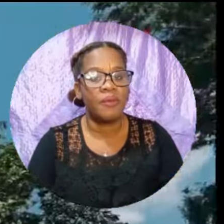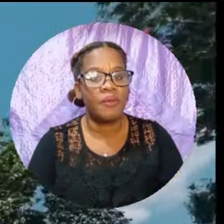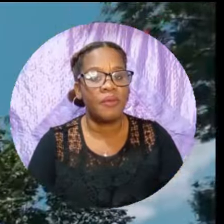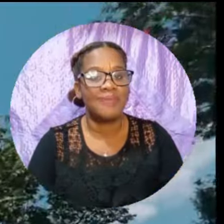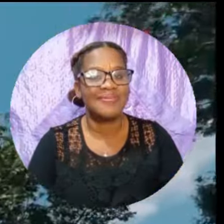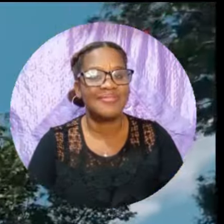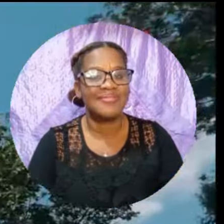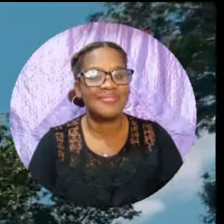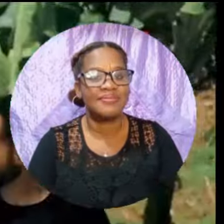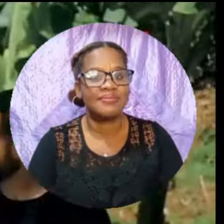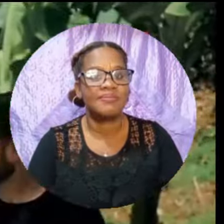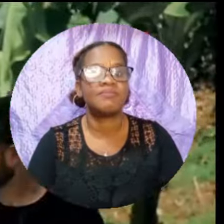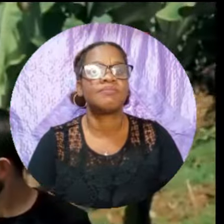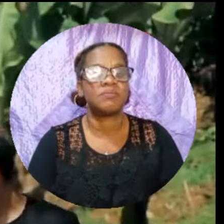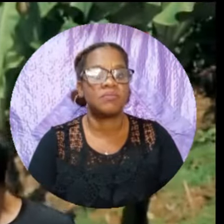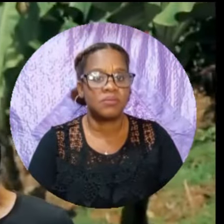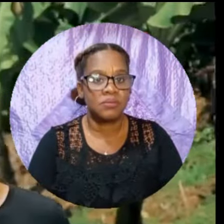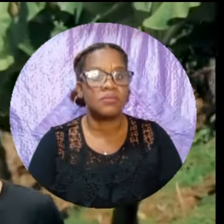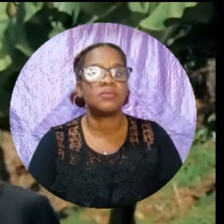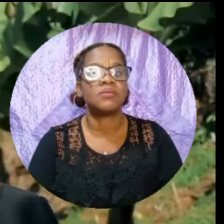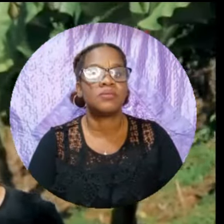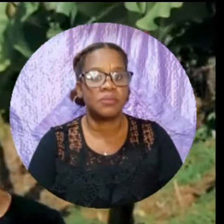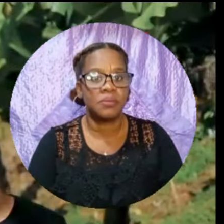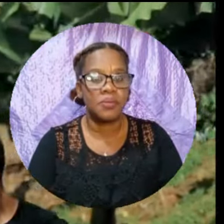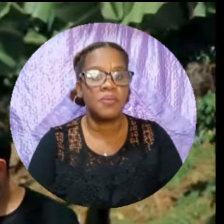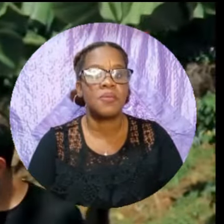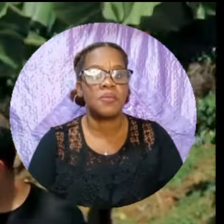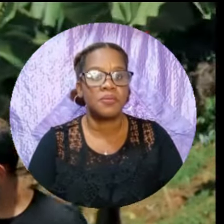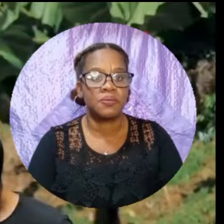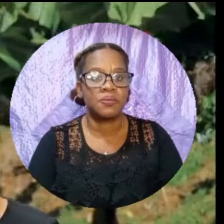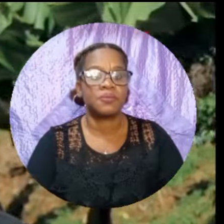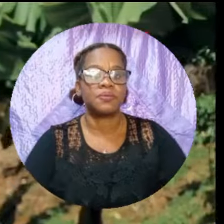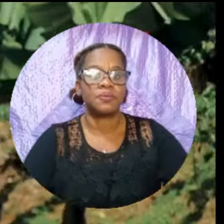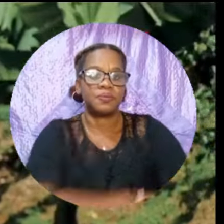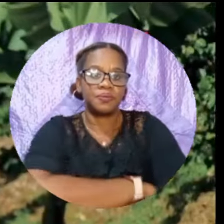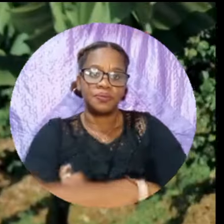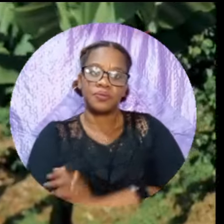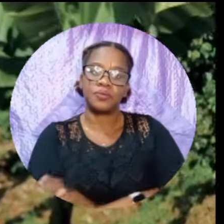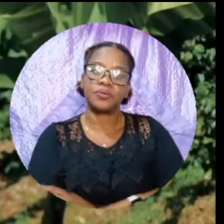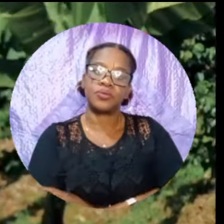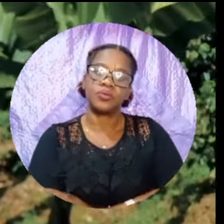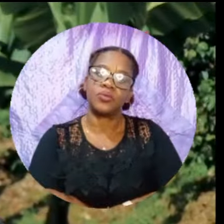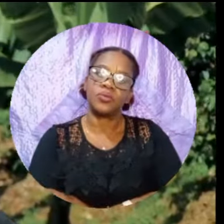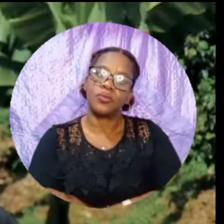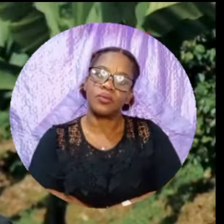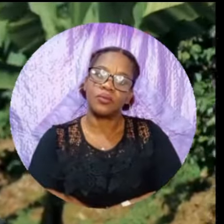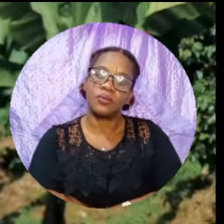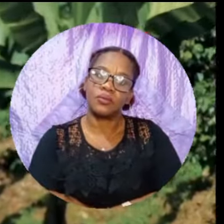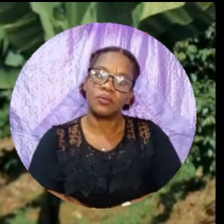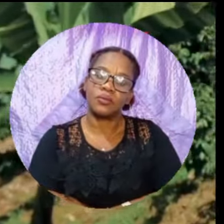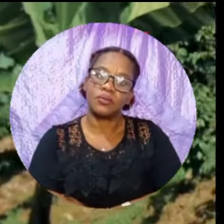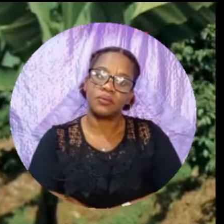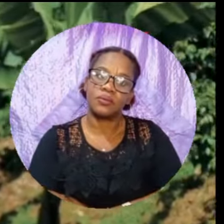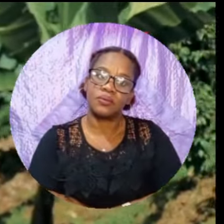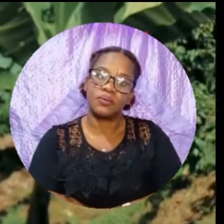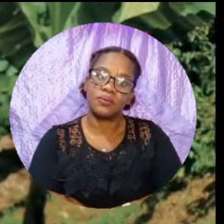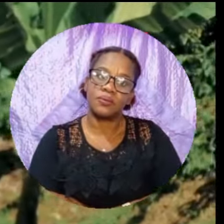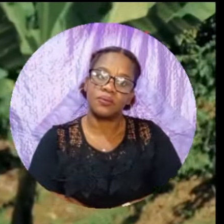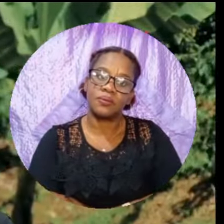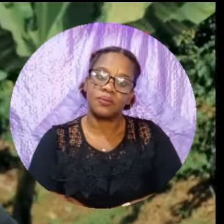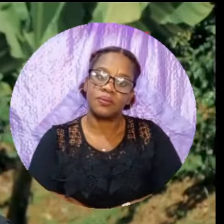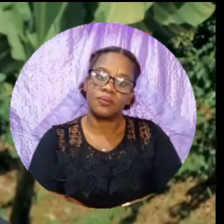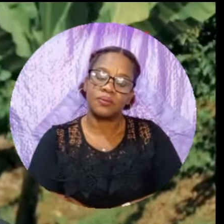haya, enriquecen el suelo de nitrógeno. O sea, aportan nutrientes al suelo mediante una asociación